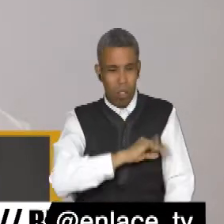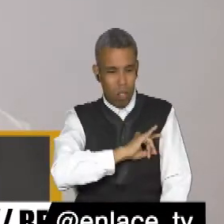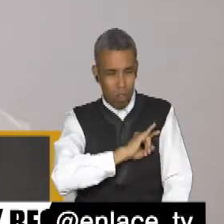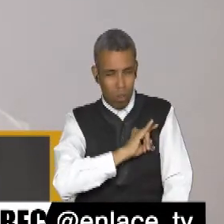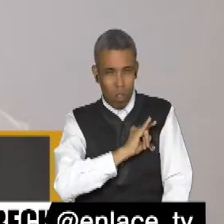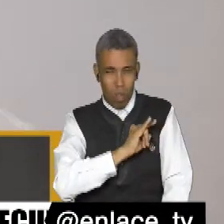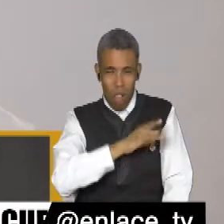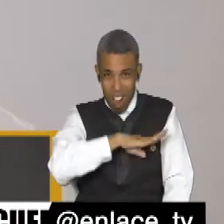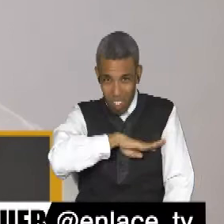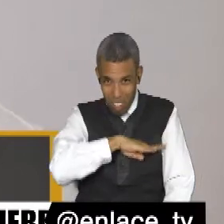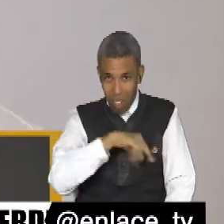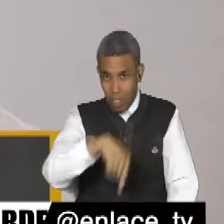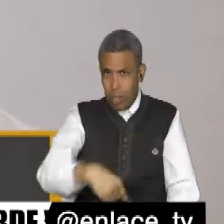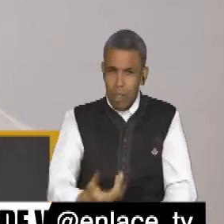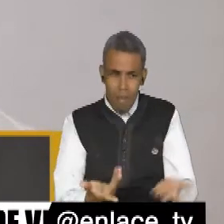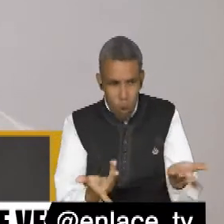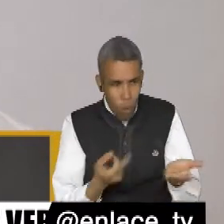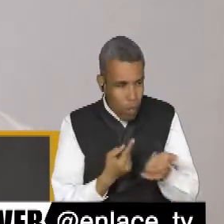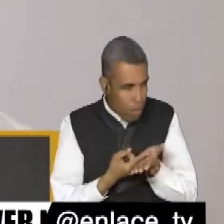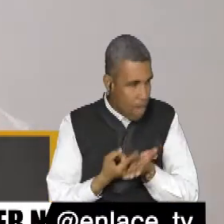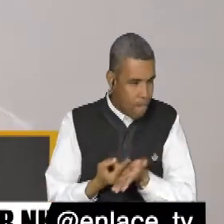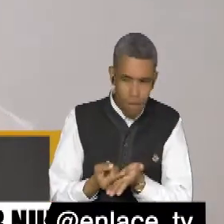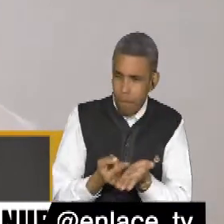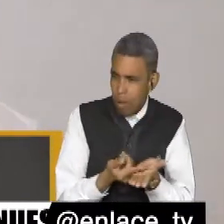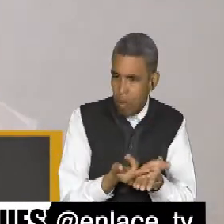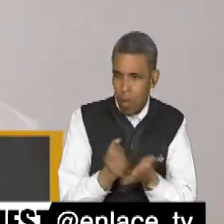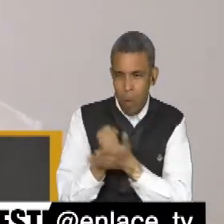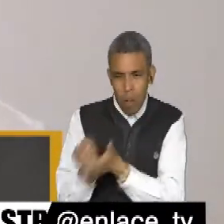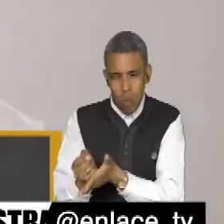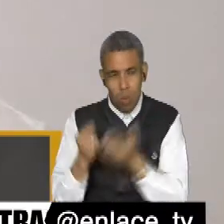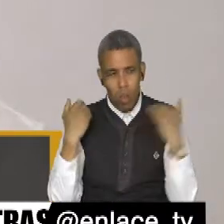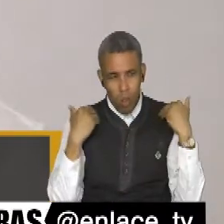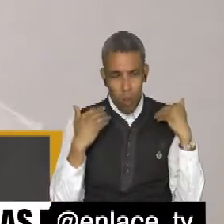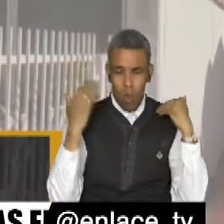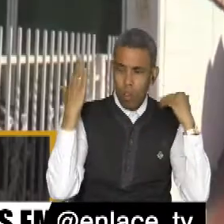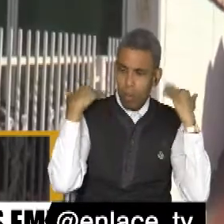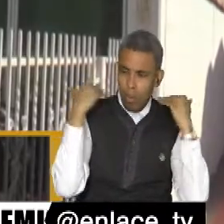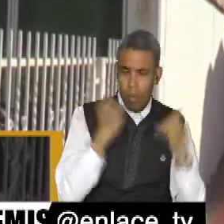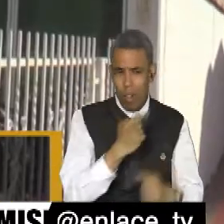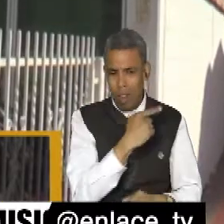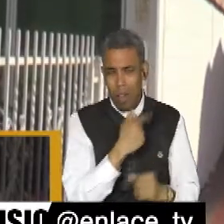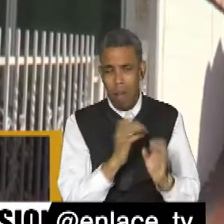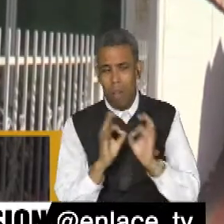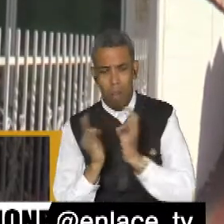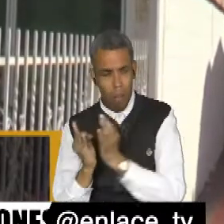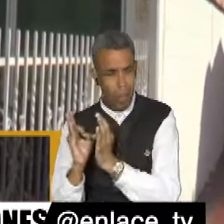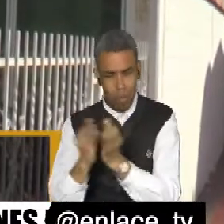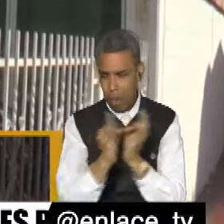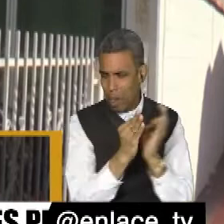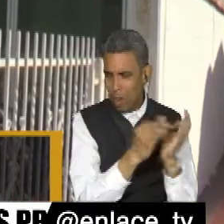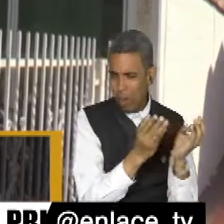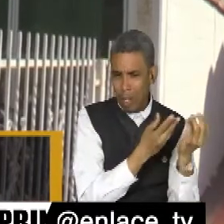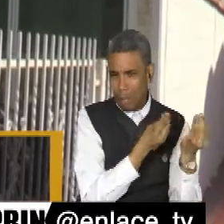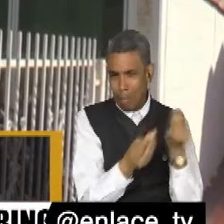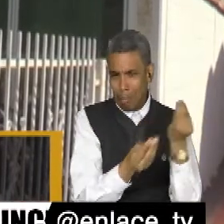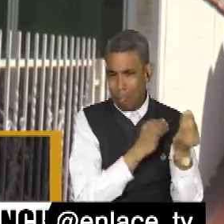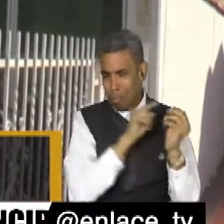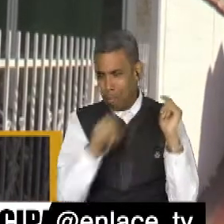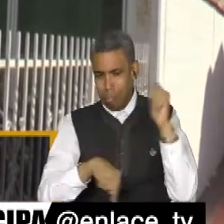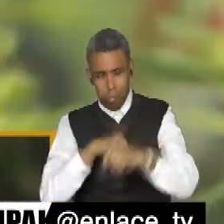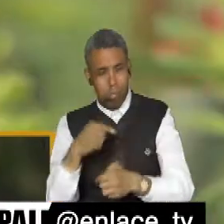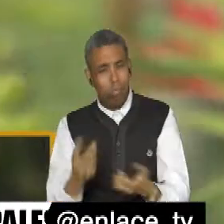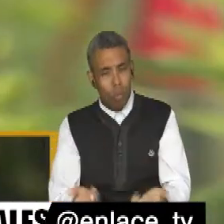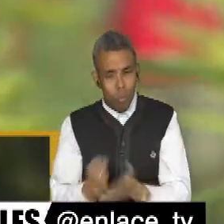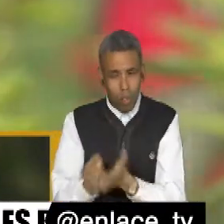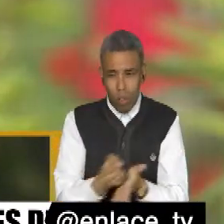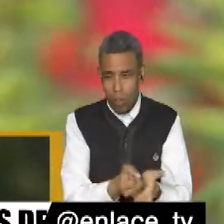damos solución a este caso de desplazamiento masivo. Es una familia. Credos investiga que llevó a los grupos armados a desplazar